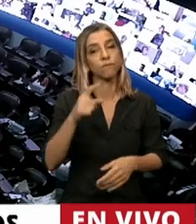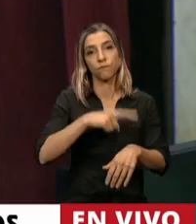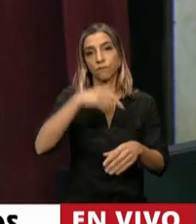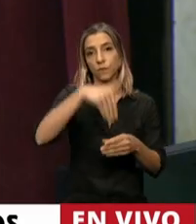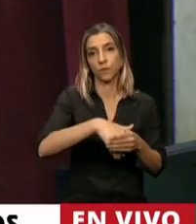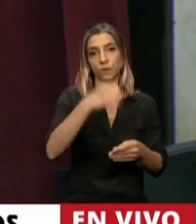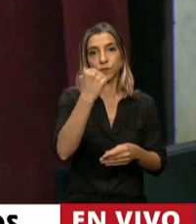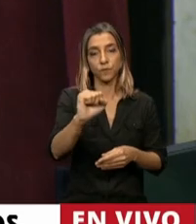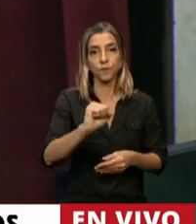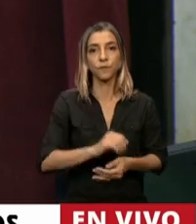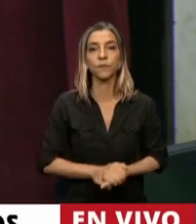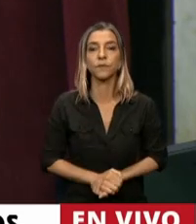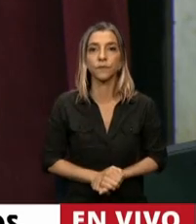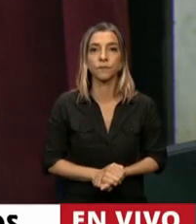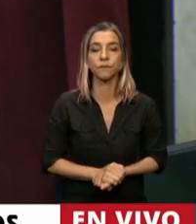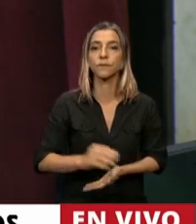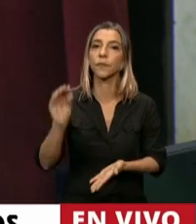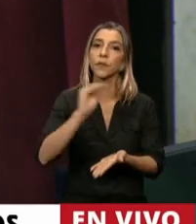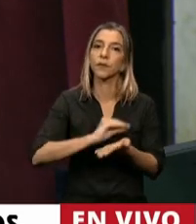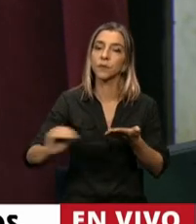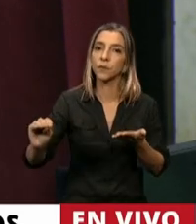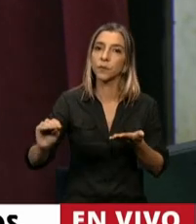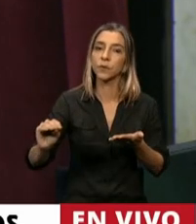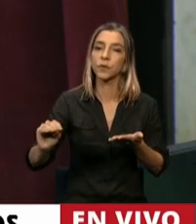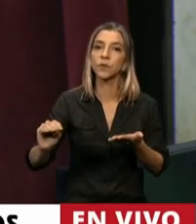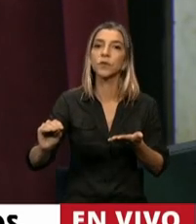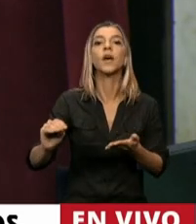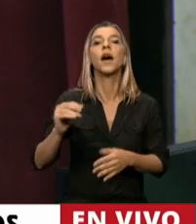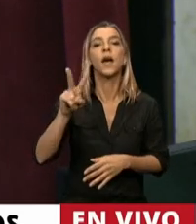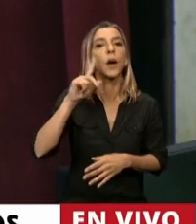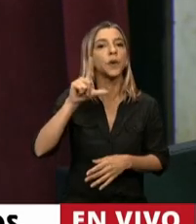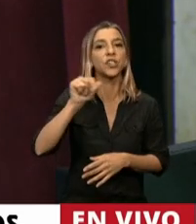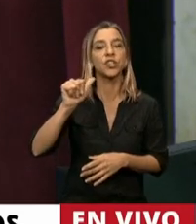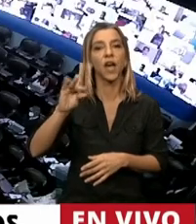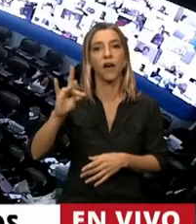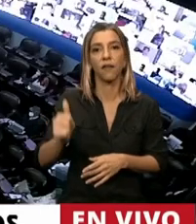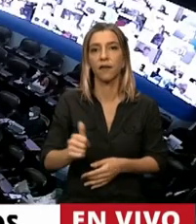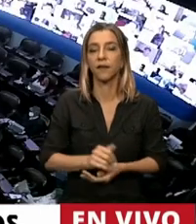Ausente a la hora de votar. Diputada Leonor Martínez Villada.